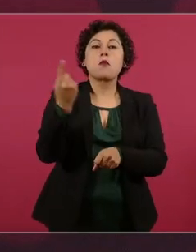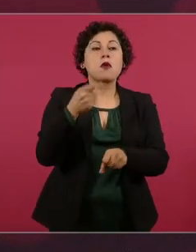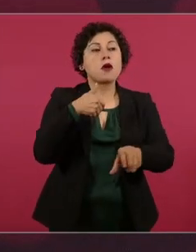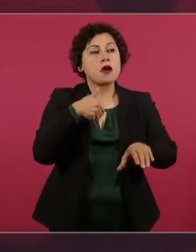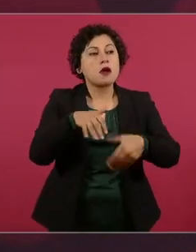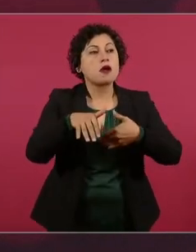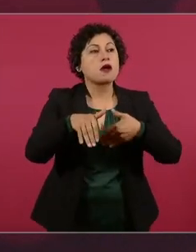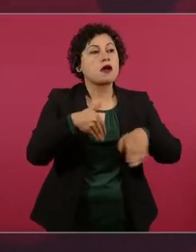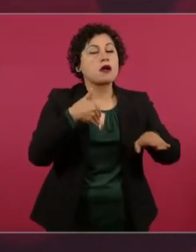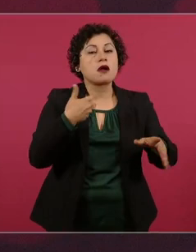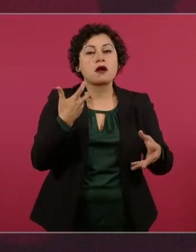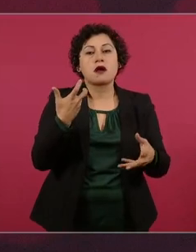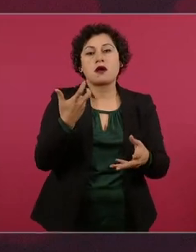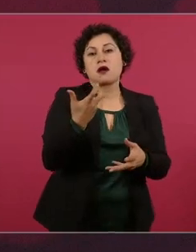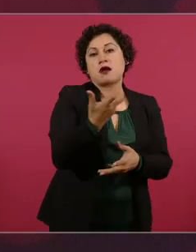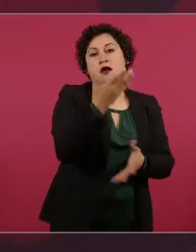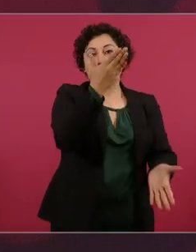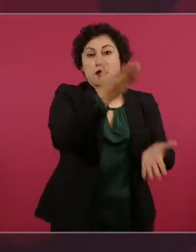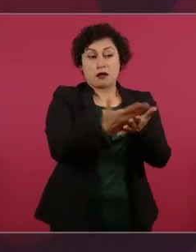Al contrario,